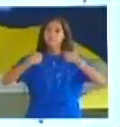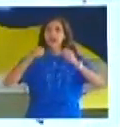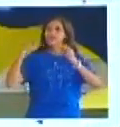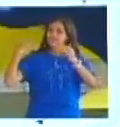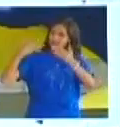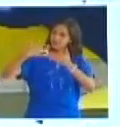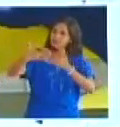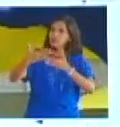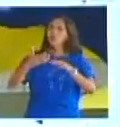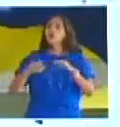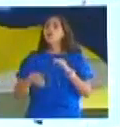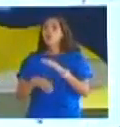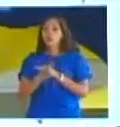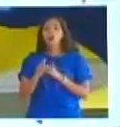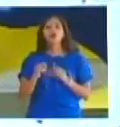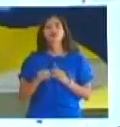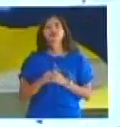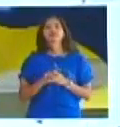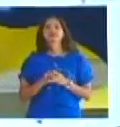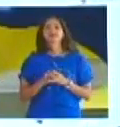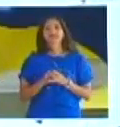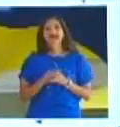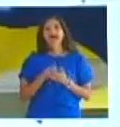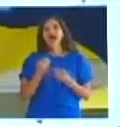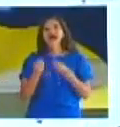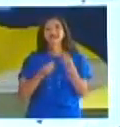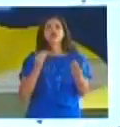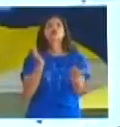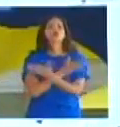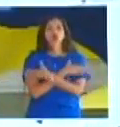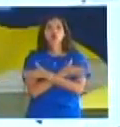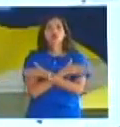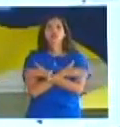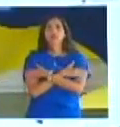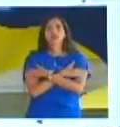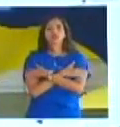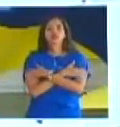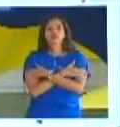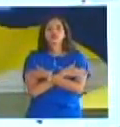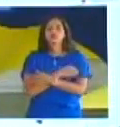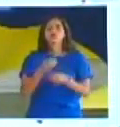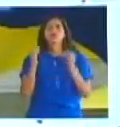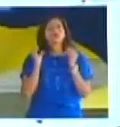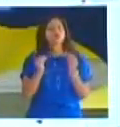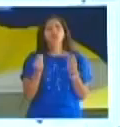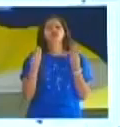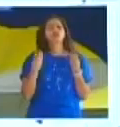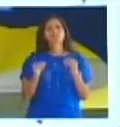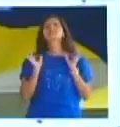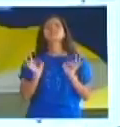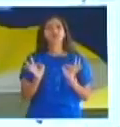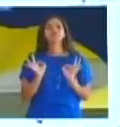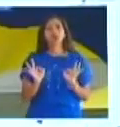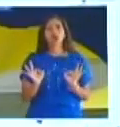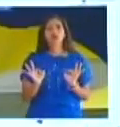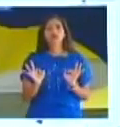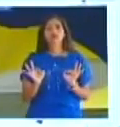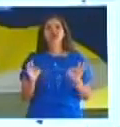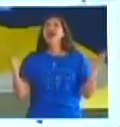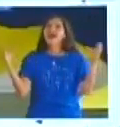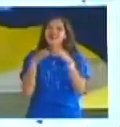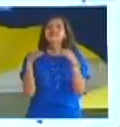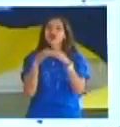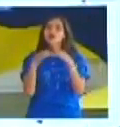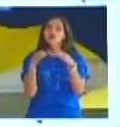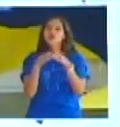voy a proceder a hacerles un reconocimiento muy, pero muy especial a este